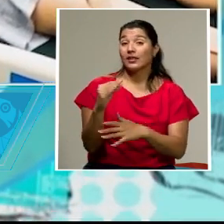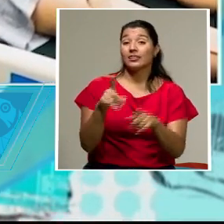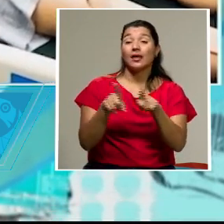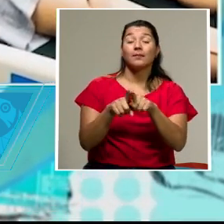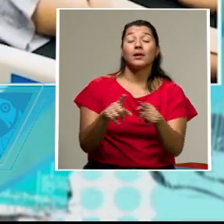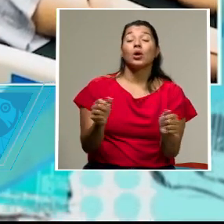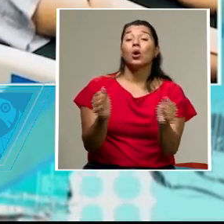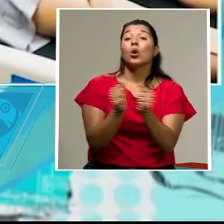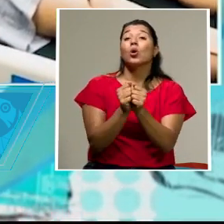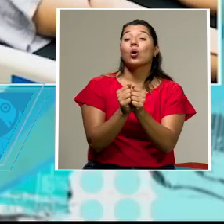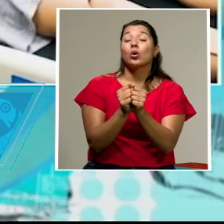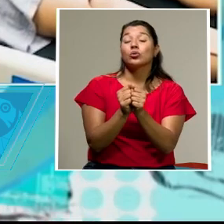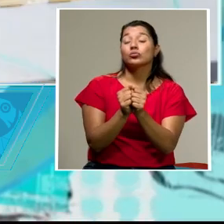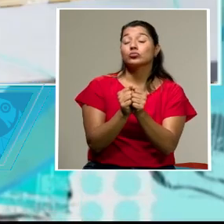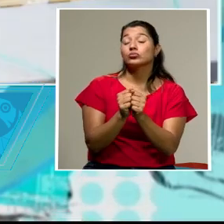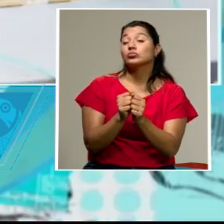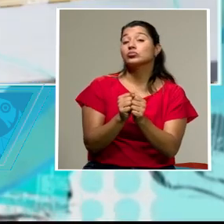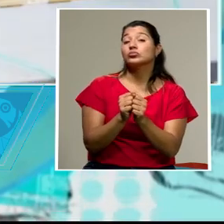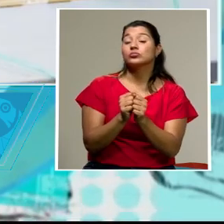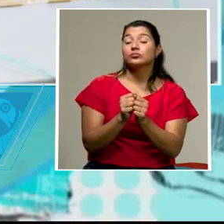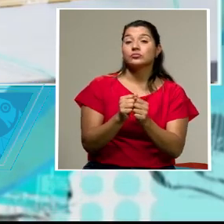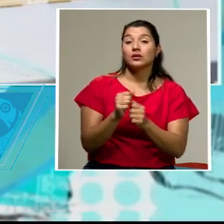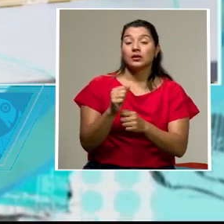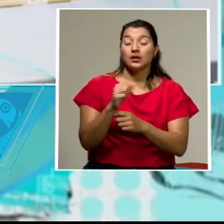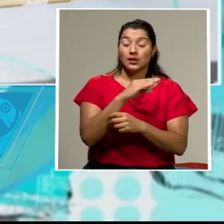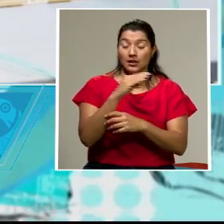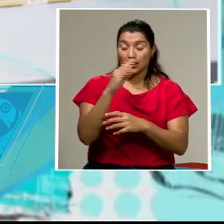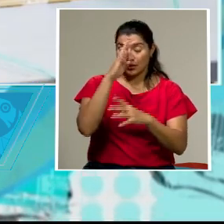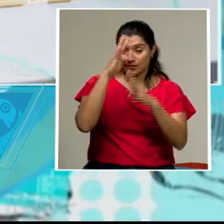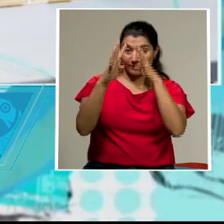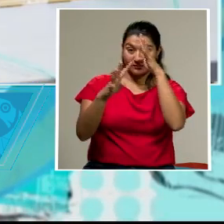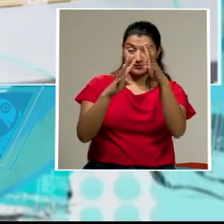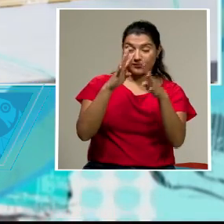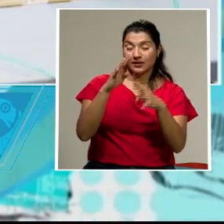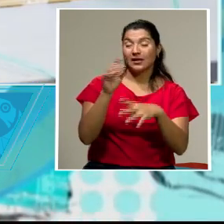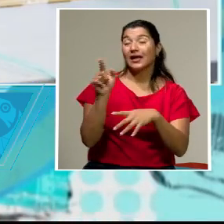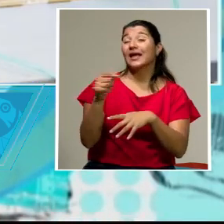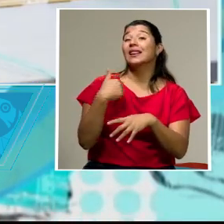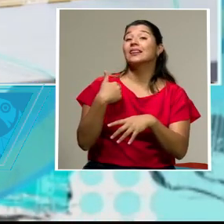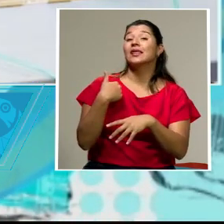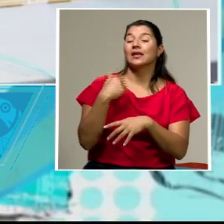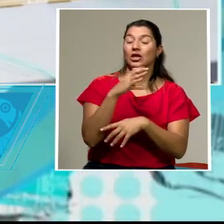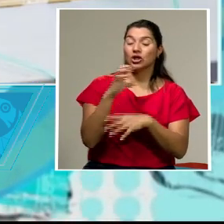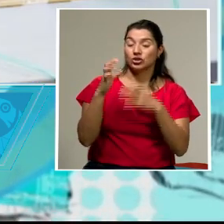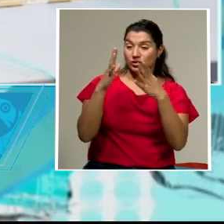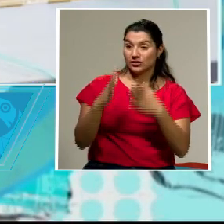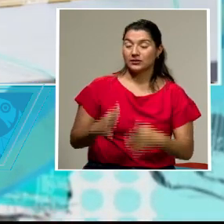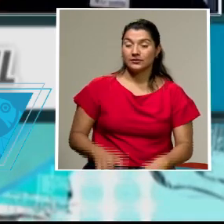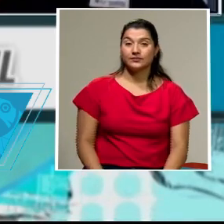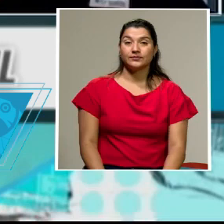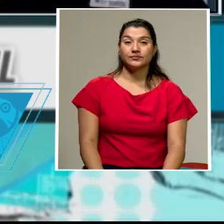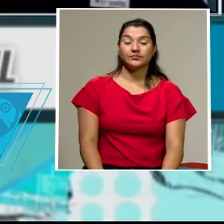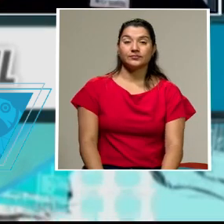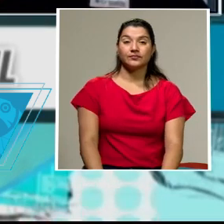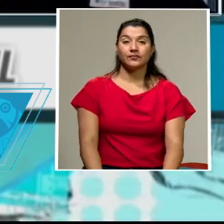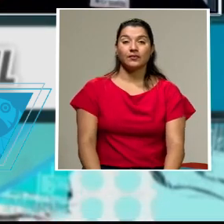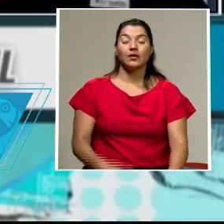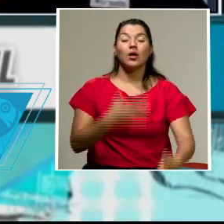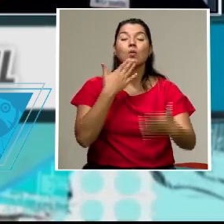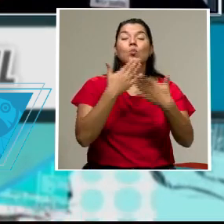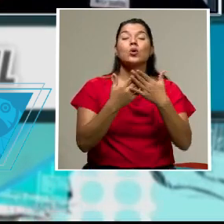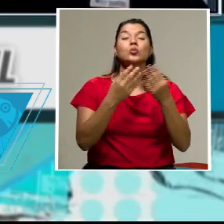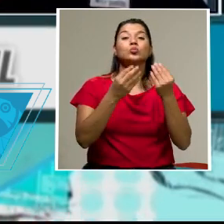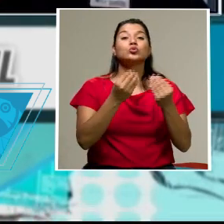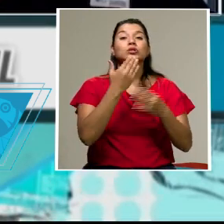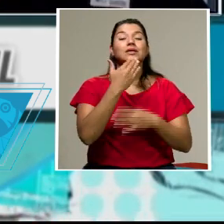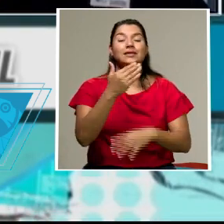con el ingenio también costarricense, que se estarían certificando a nivel ya del país. Bueno, muchísimas